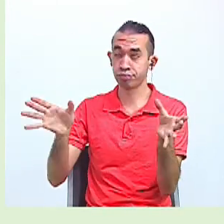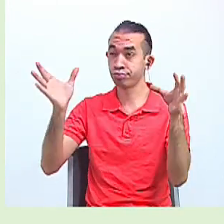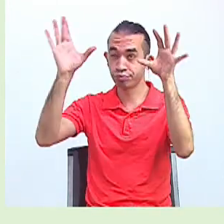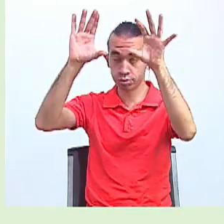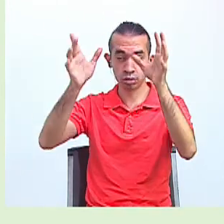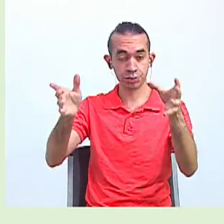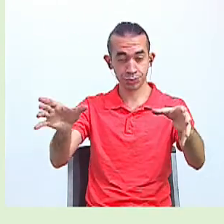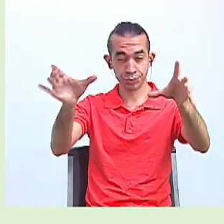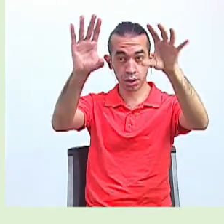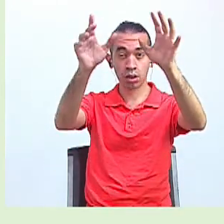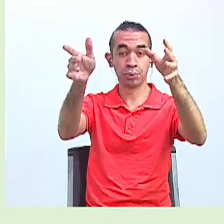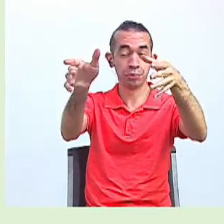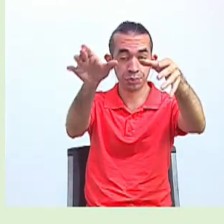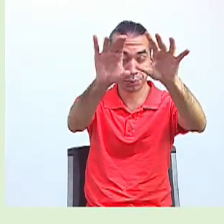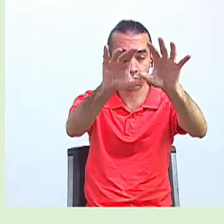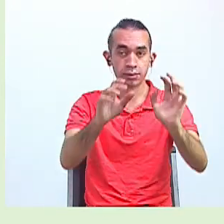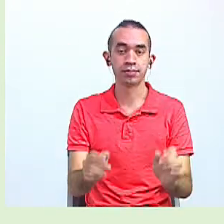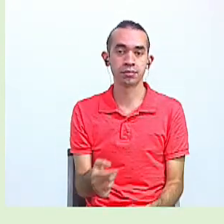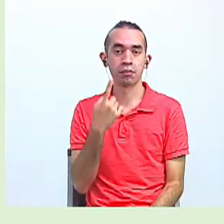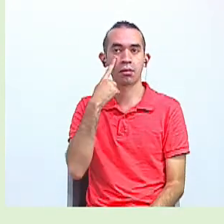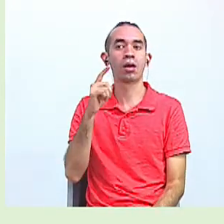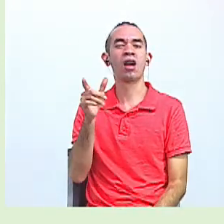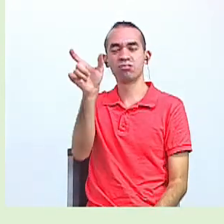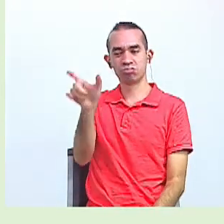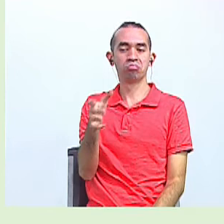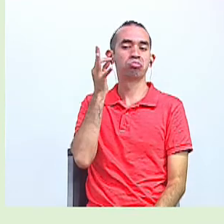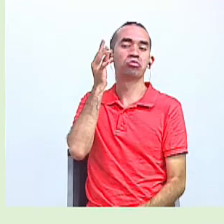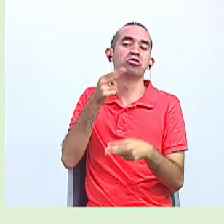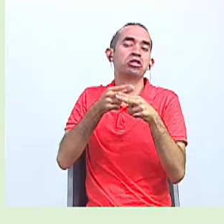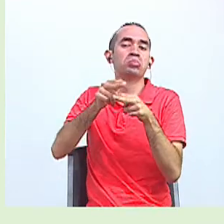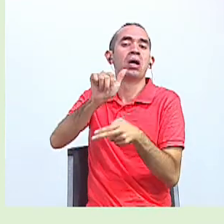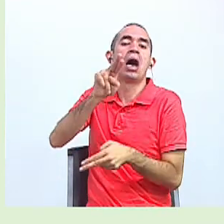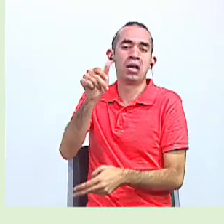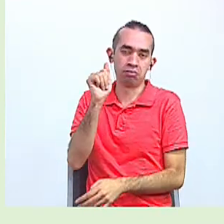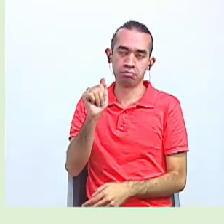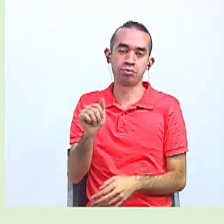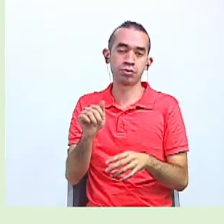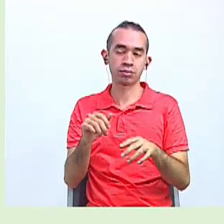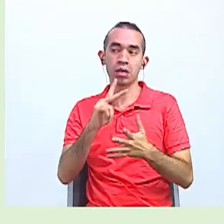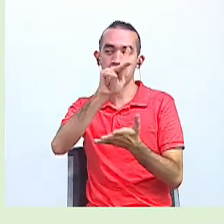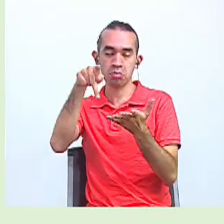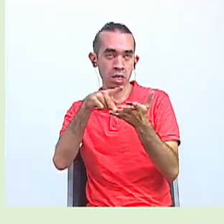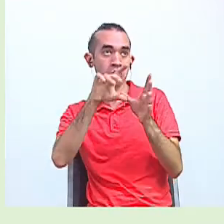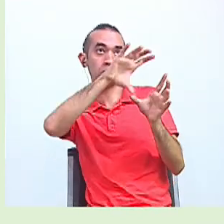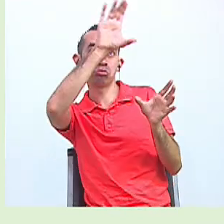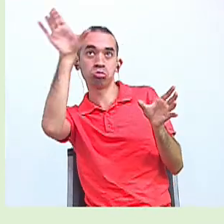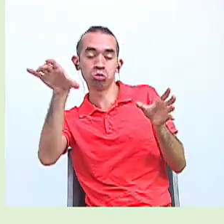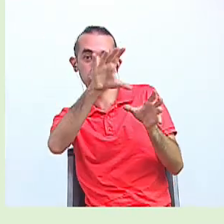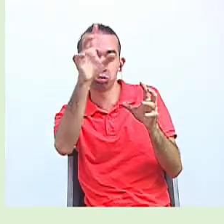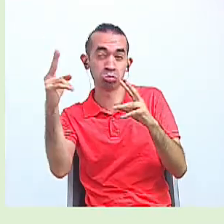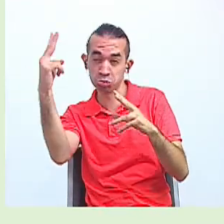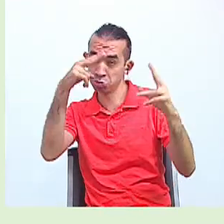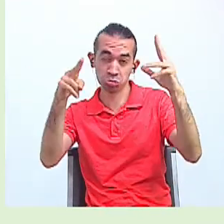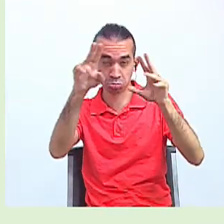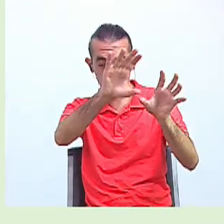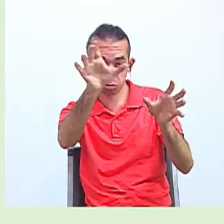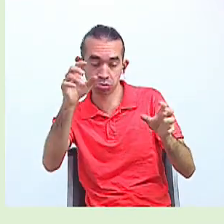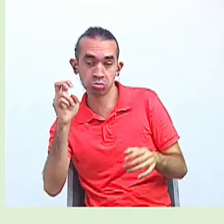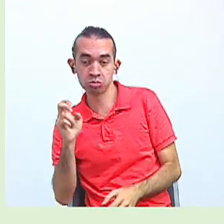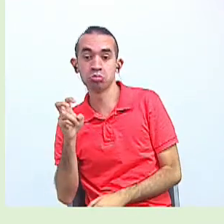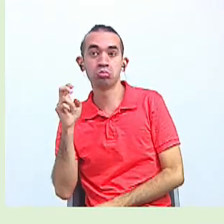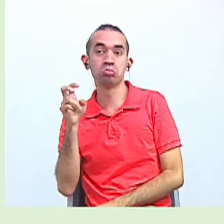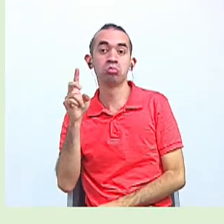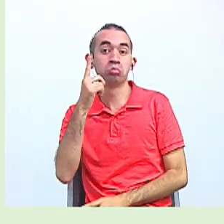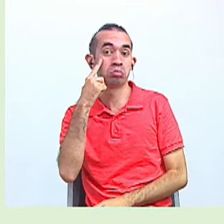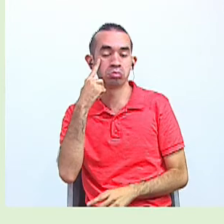caso de la joven Ana que se encuentra en el parque de Zarcero. Y ella realiza el siguiente recorrido, 400